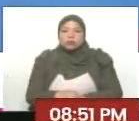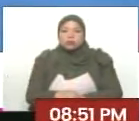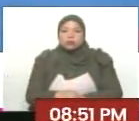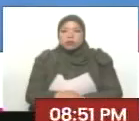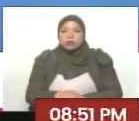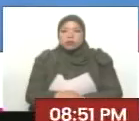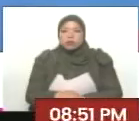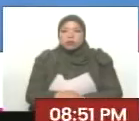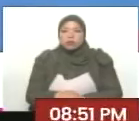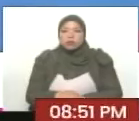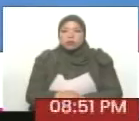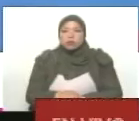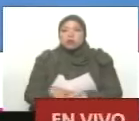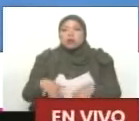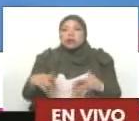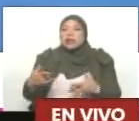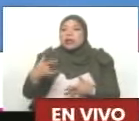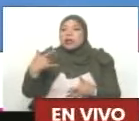¿Qué pasaría